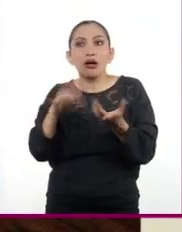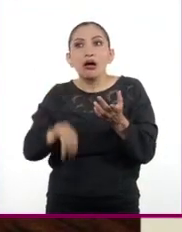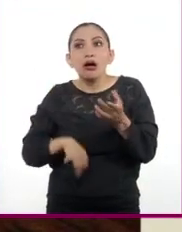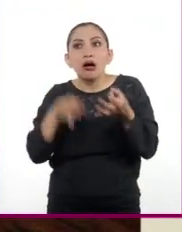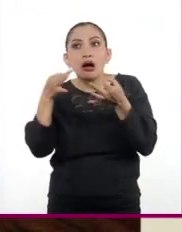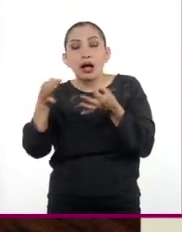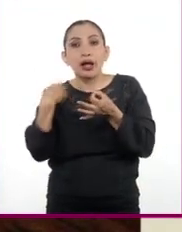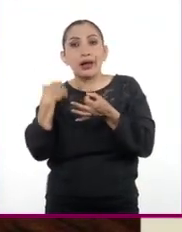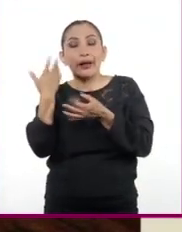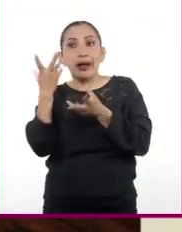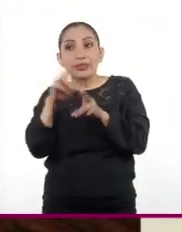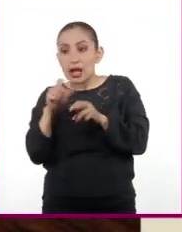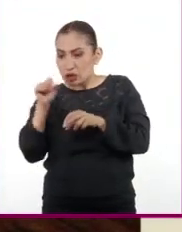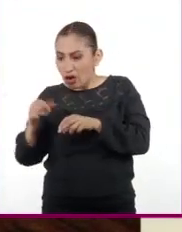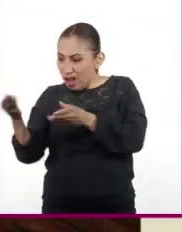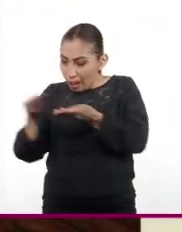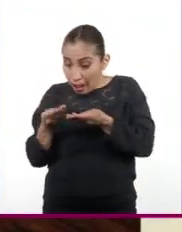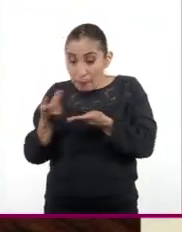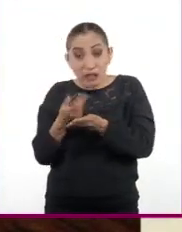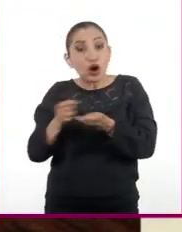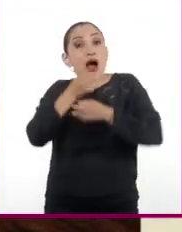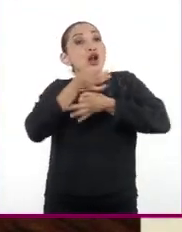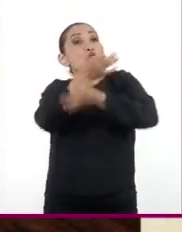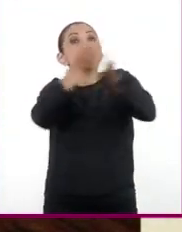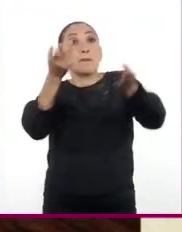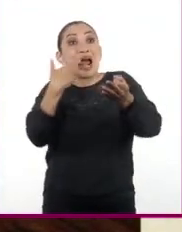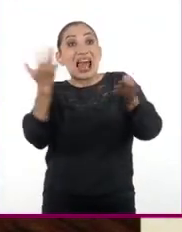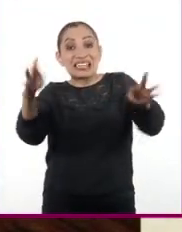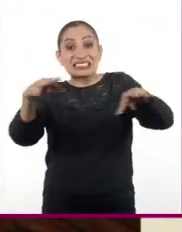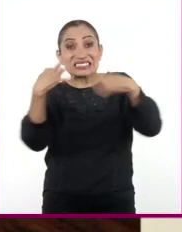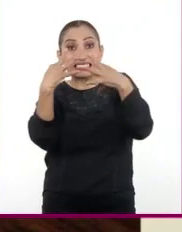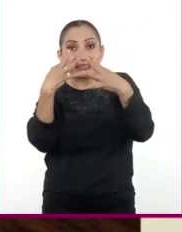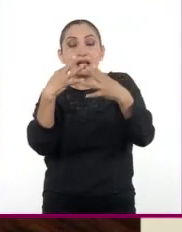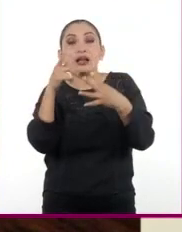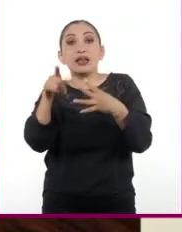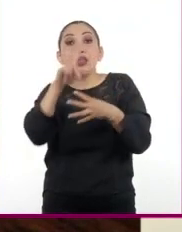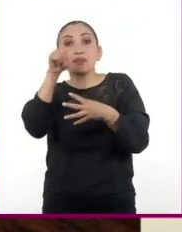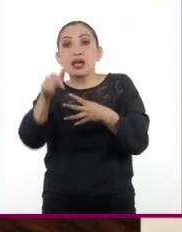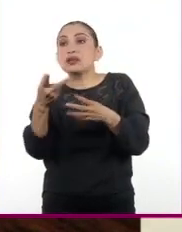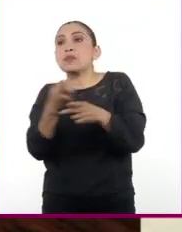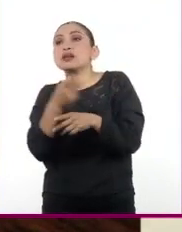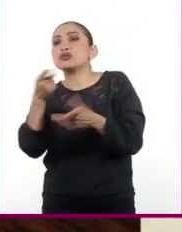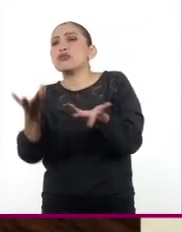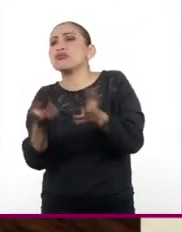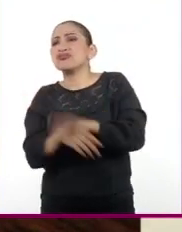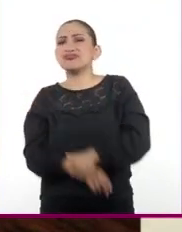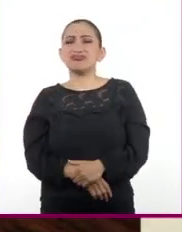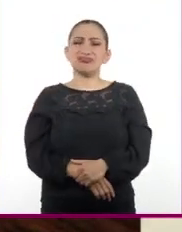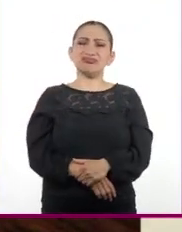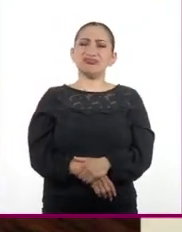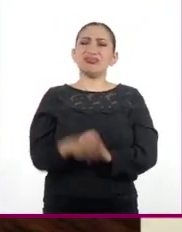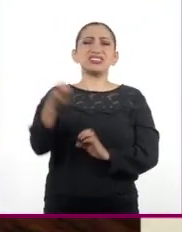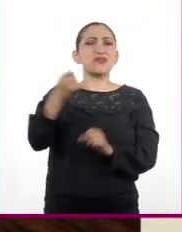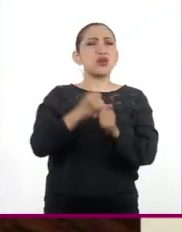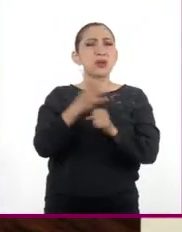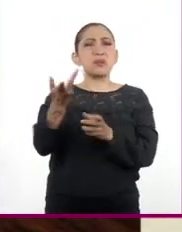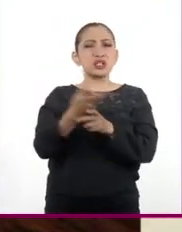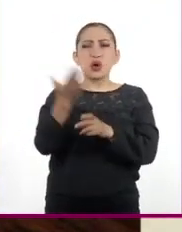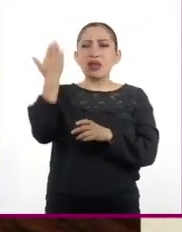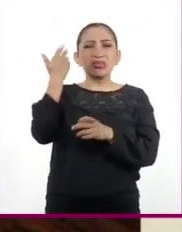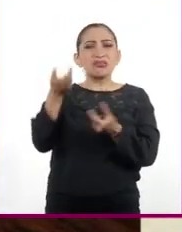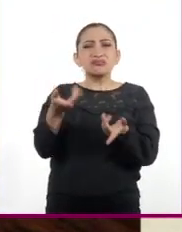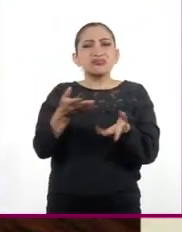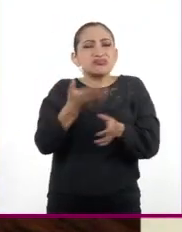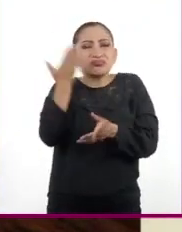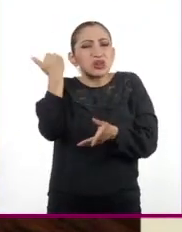lo analizan en el momento en que sucede y después ya no se les da seguimiento, ya no sabemos qué fue lo que pasó con esta información. Y